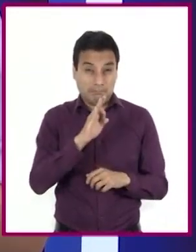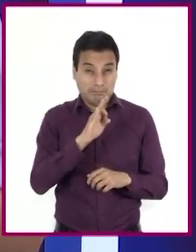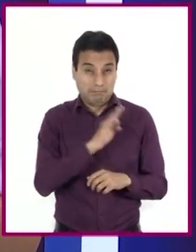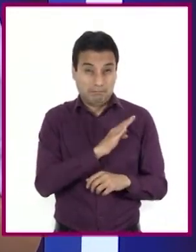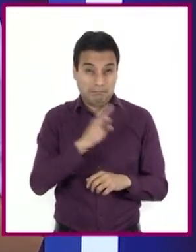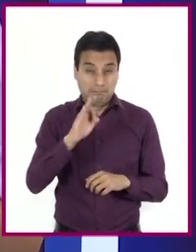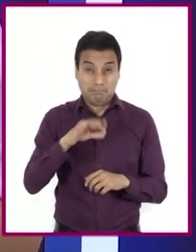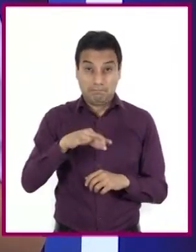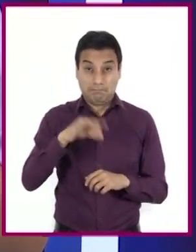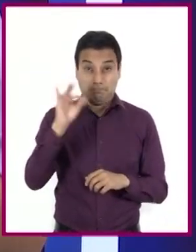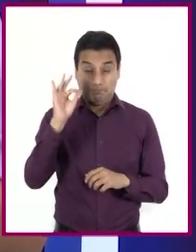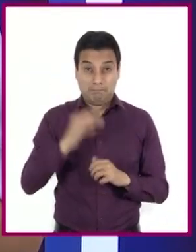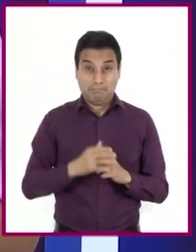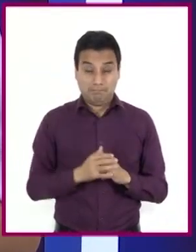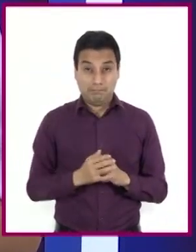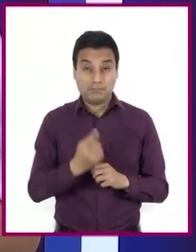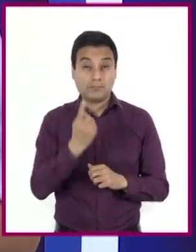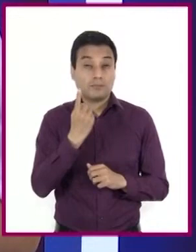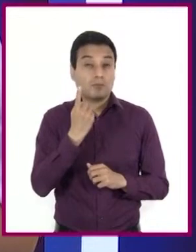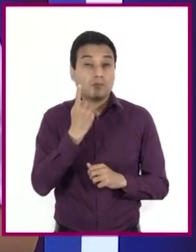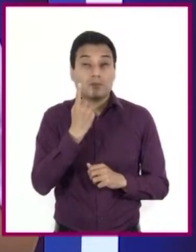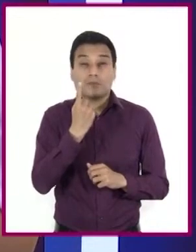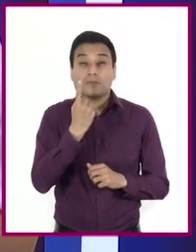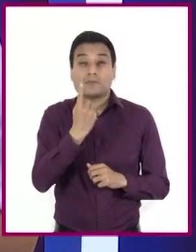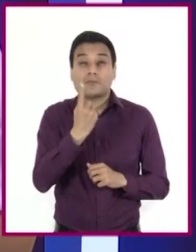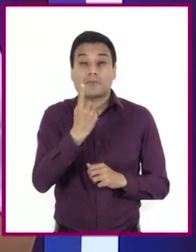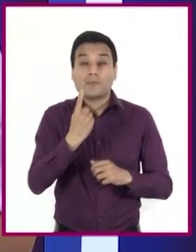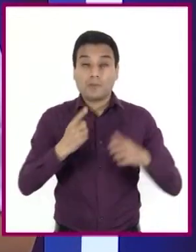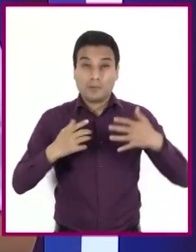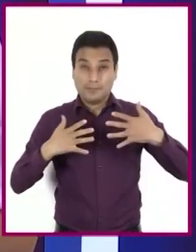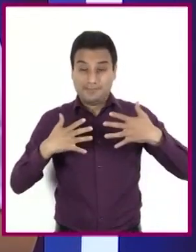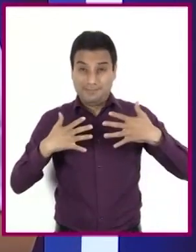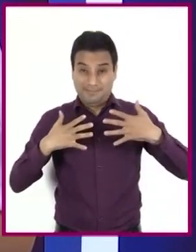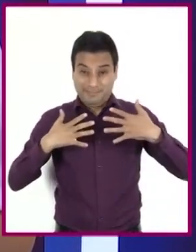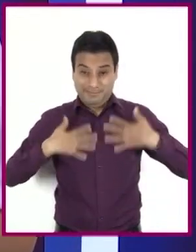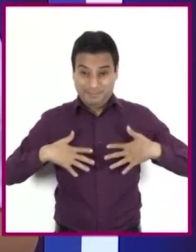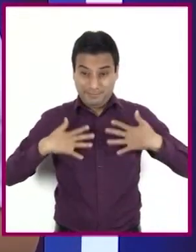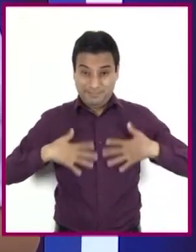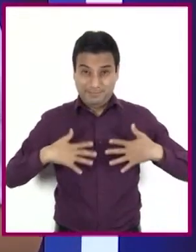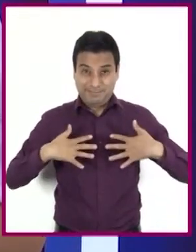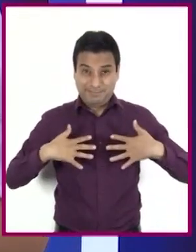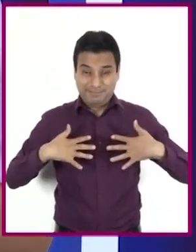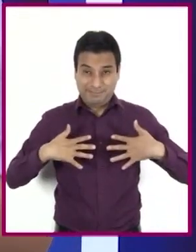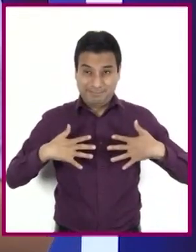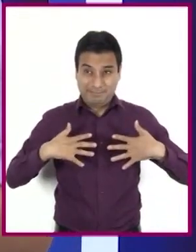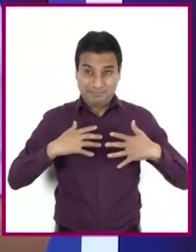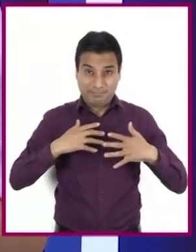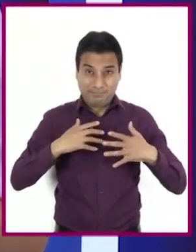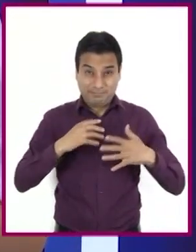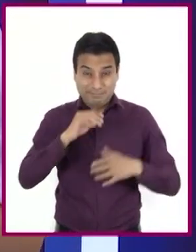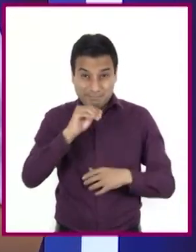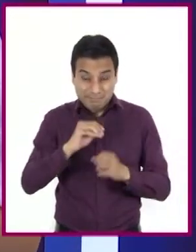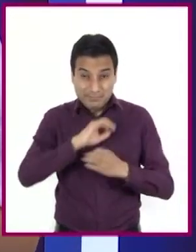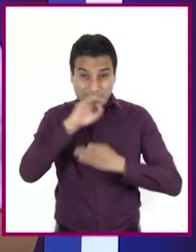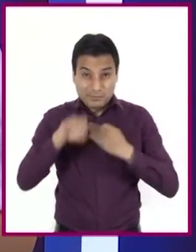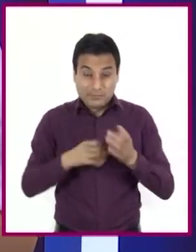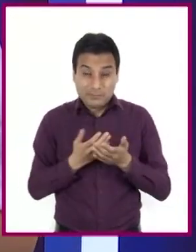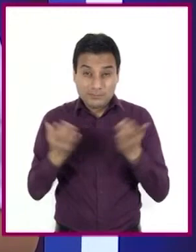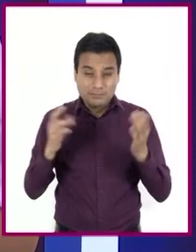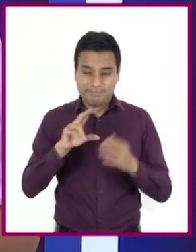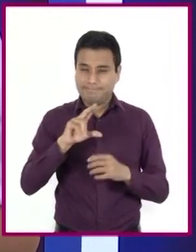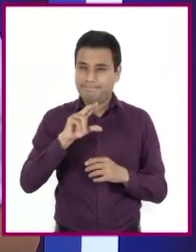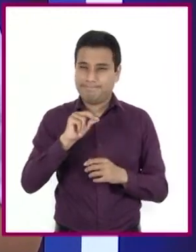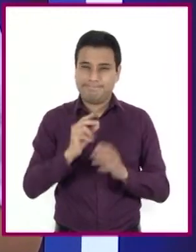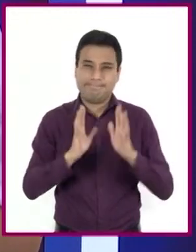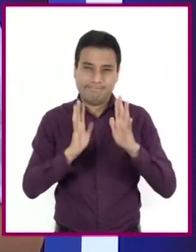el comprar únicamente una talla cercana al promedio para todo el equipo. Una vez calculada y